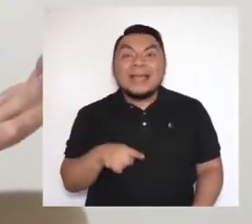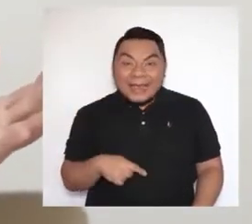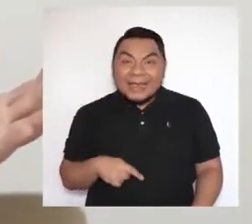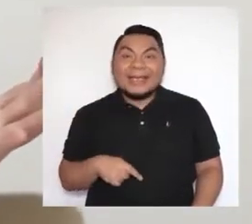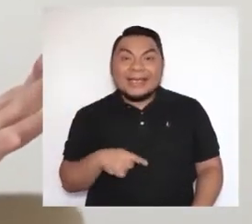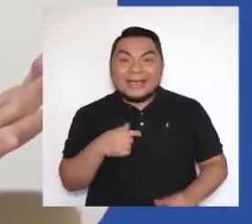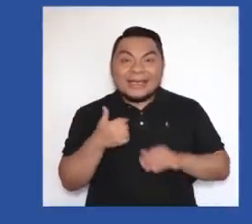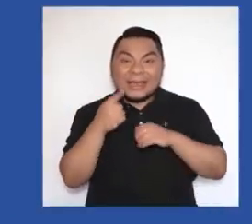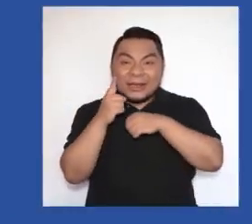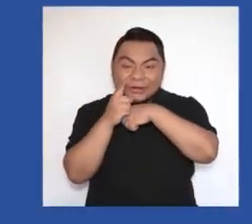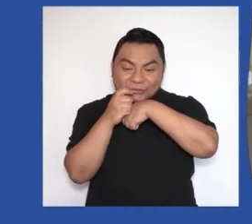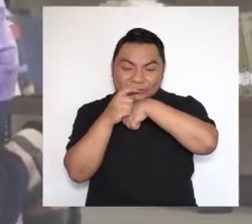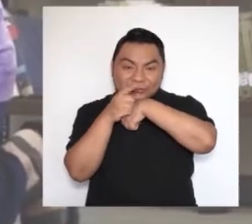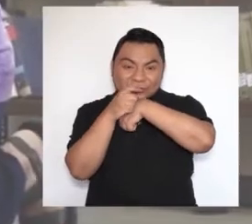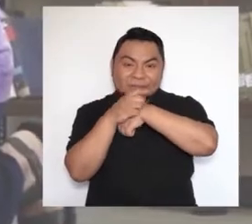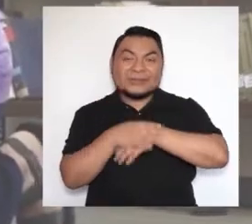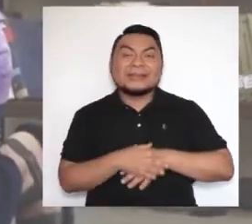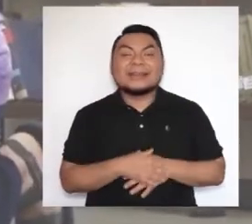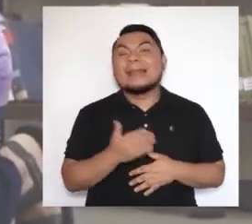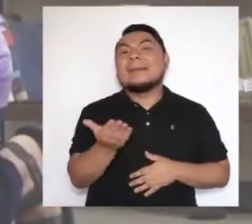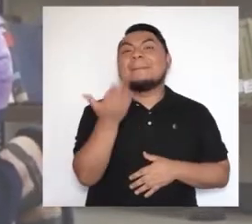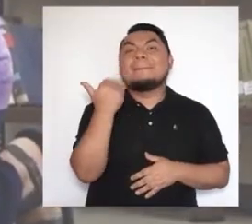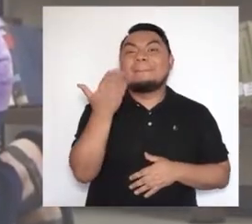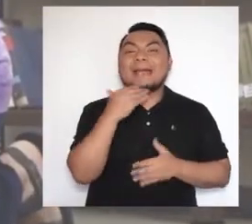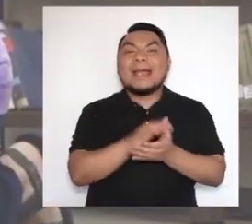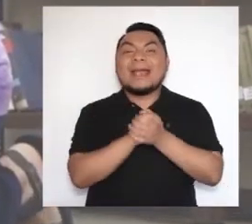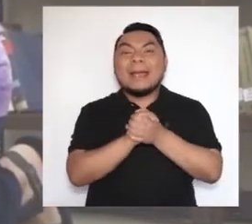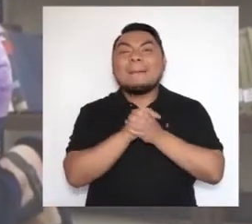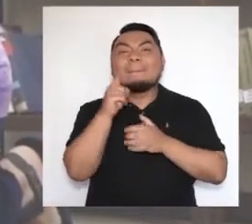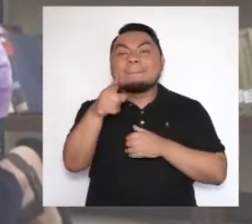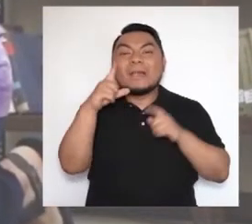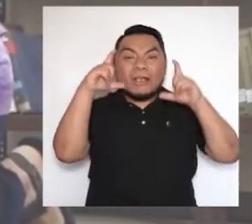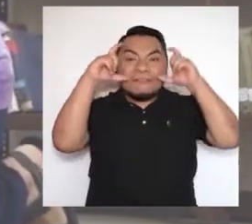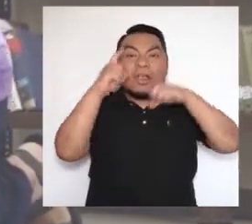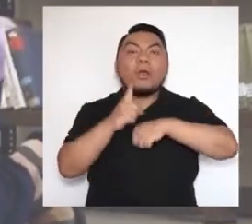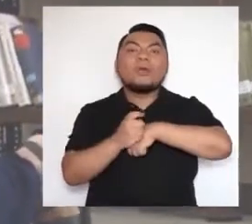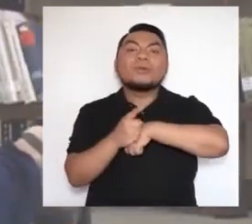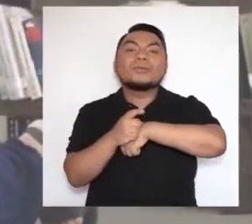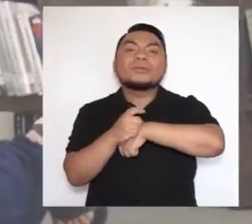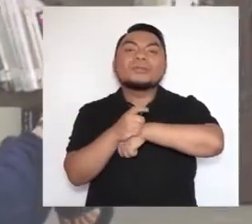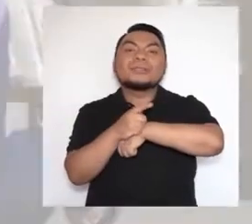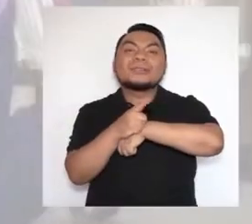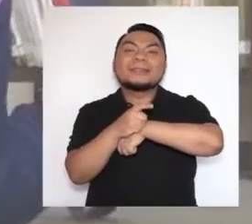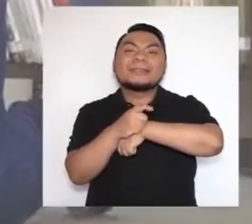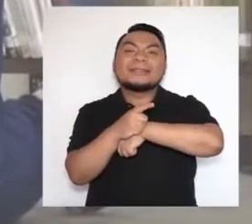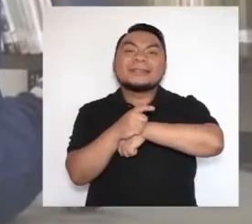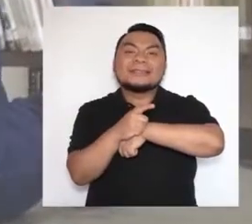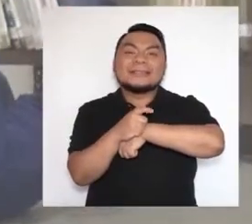una oruga. Vamos todos, amigos, hagamos una foto de oruga.